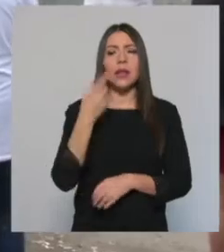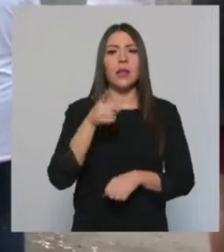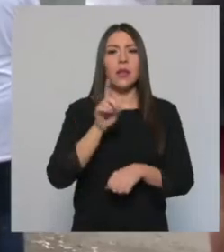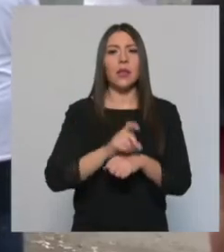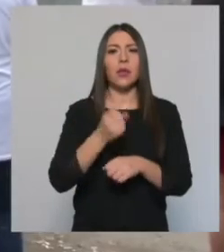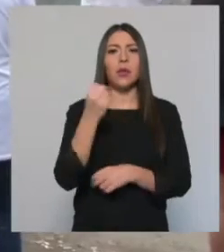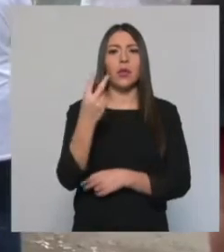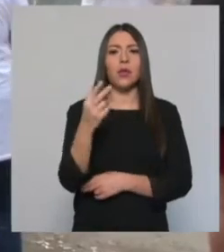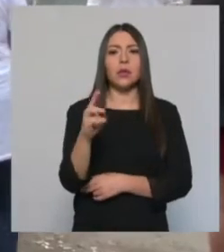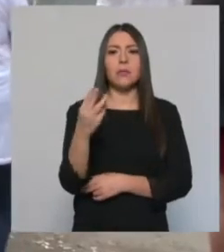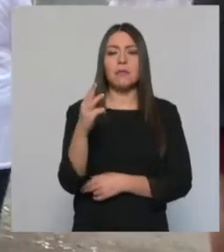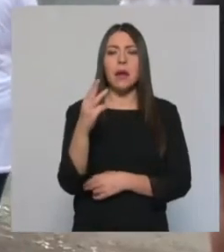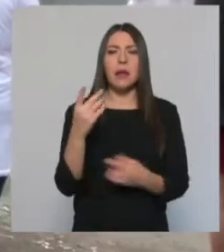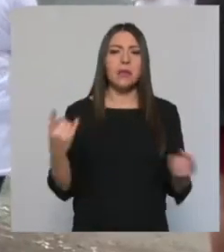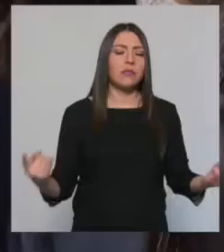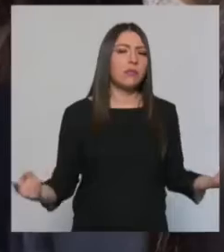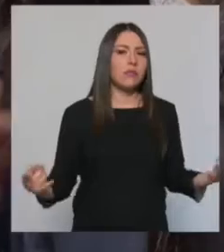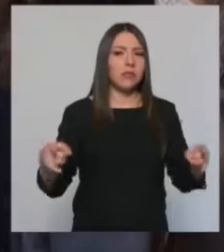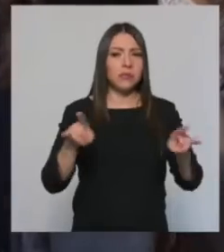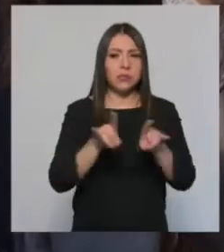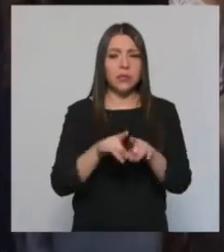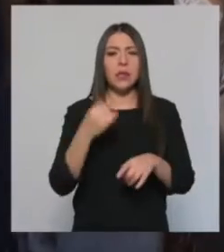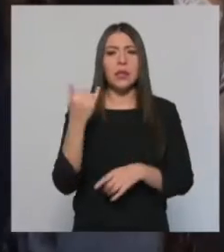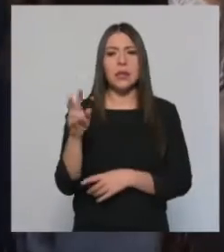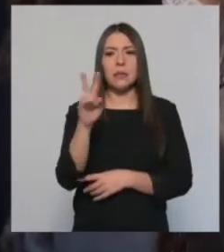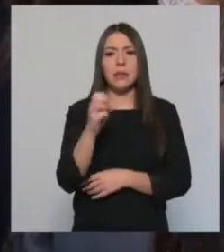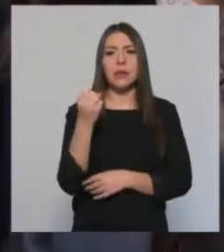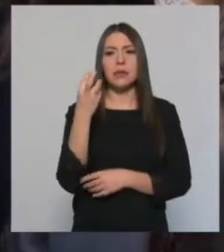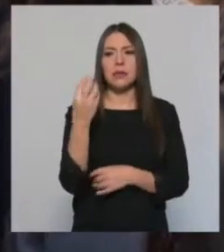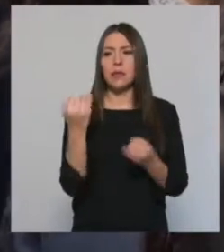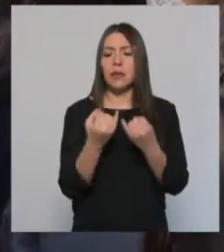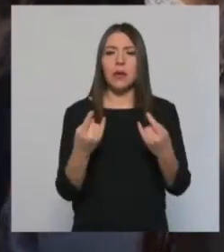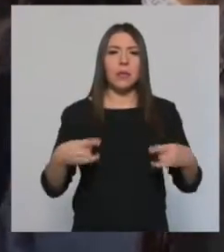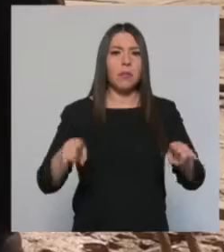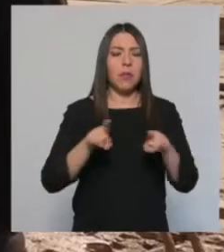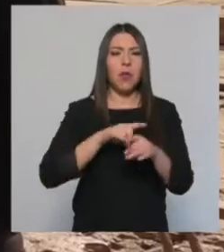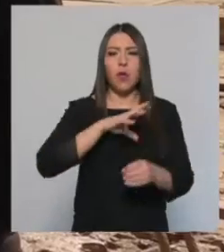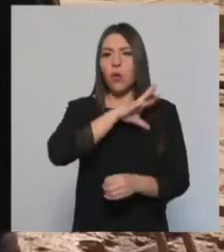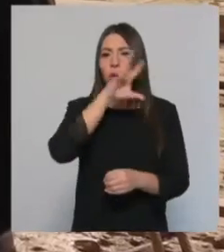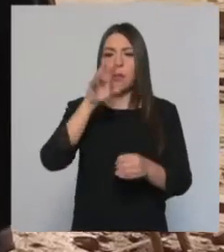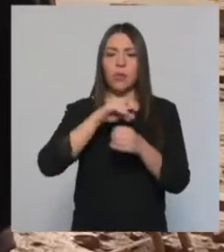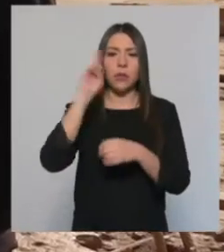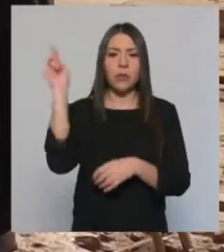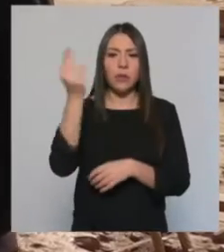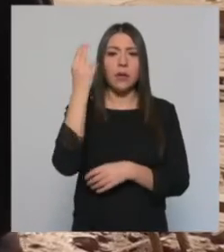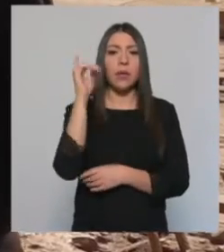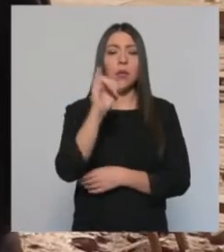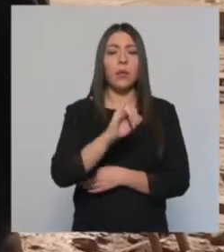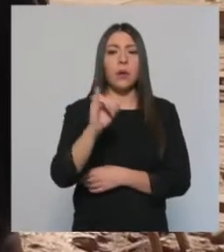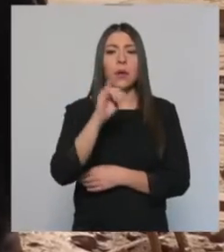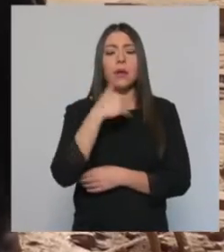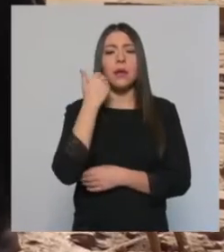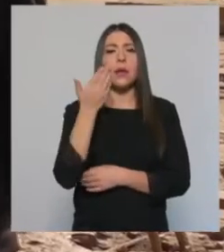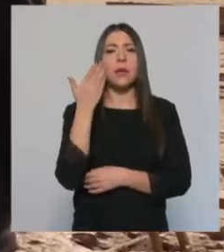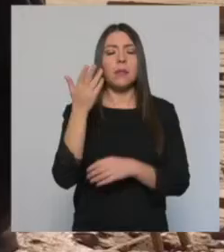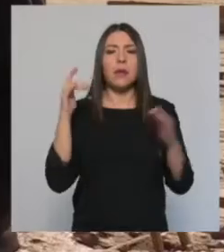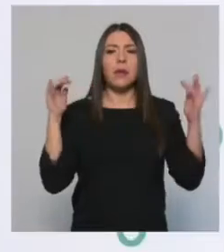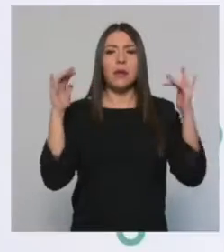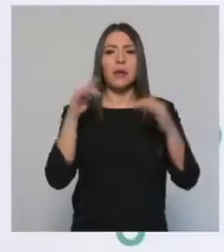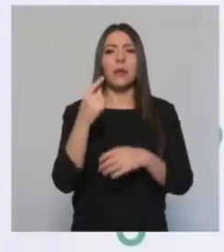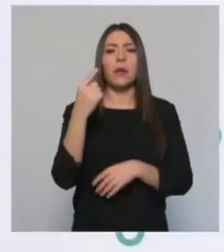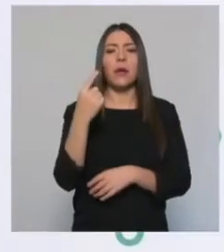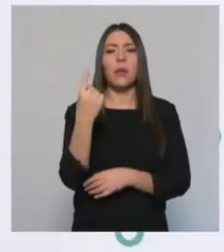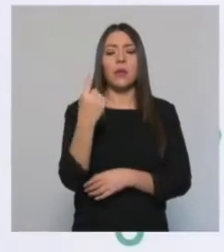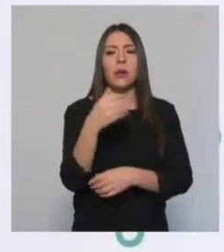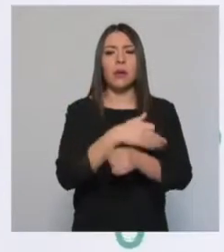y paro total el viernes 3. El jueves realizarán una asamblea a las 13 horas a la que piden acuda la jefa de